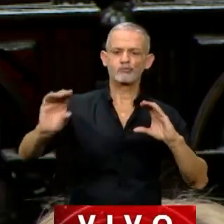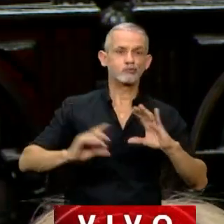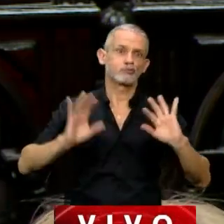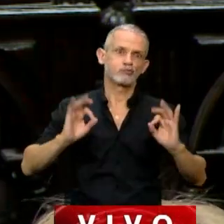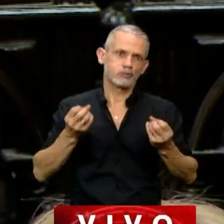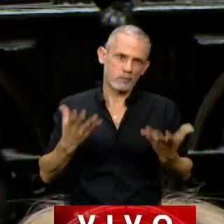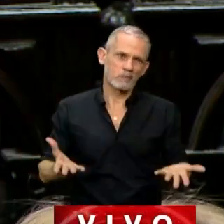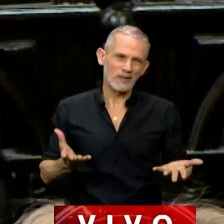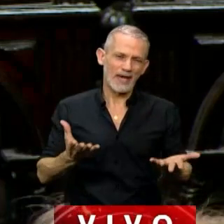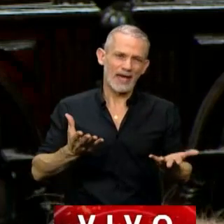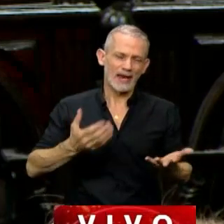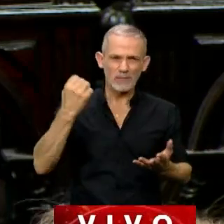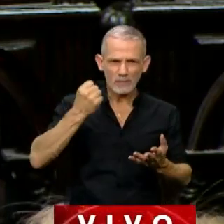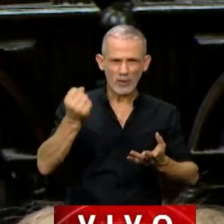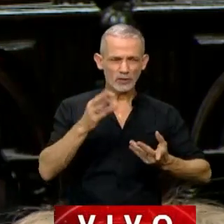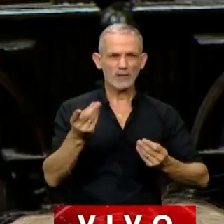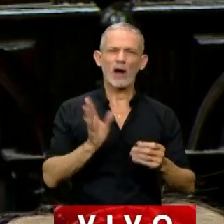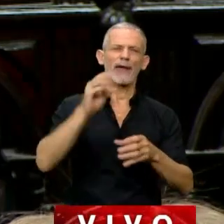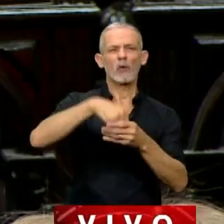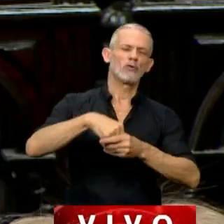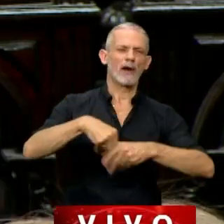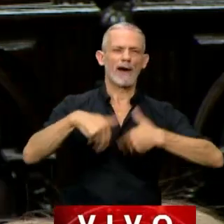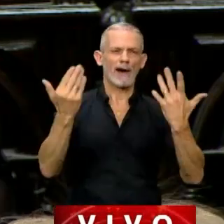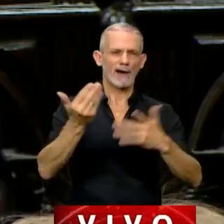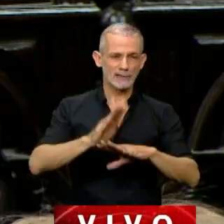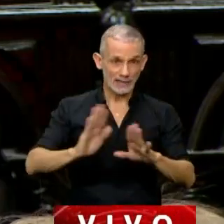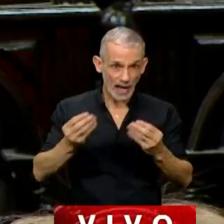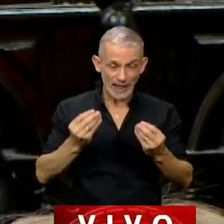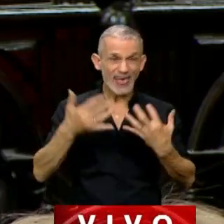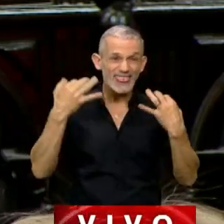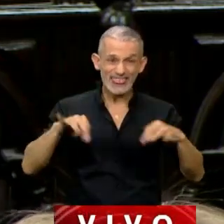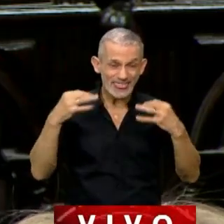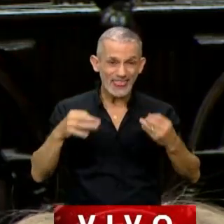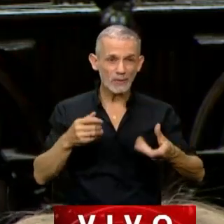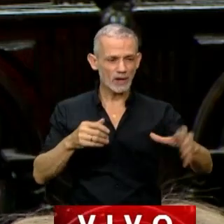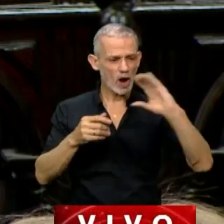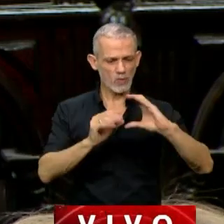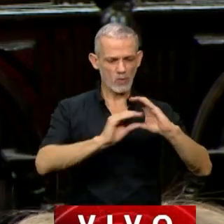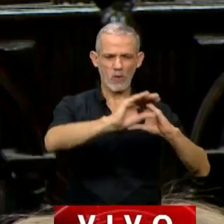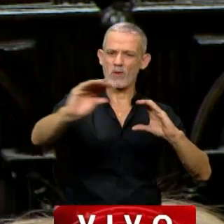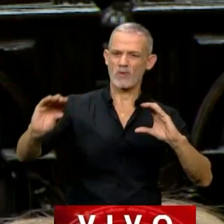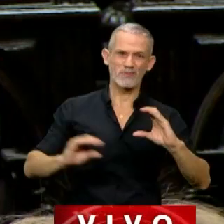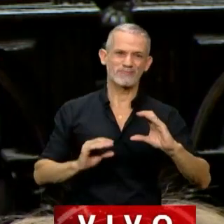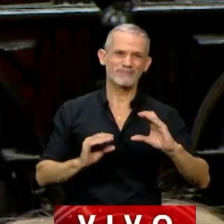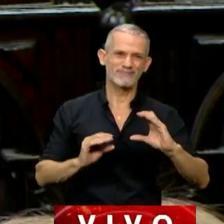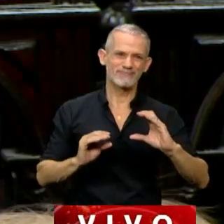imprescindibles porque no se puede hablar de inclusión si no se habla de distribución